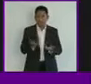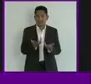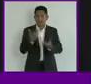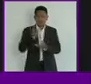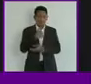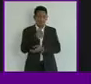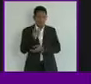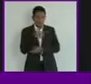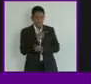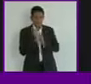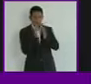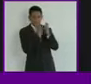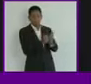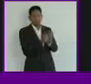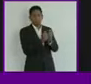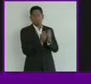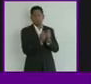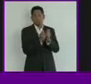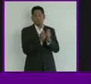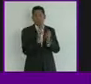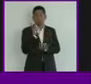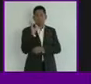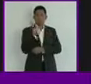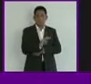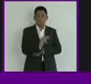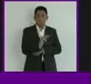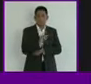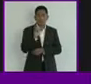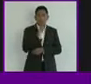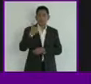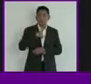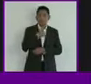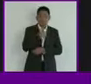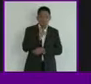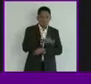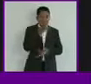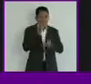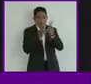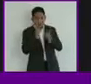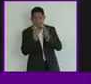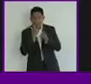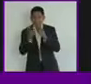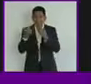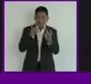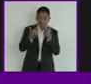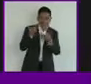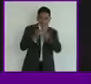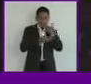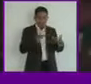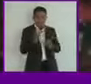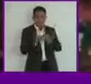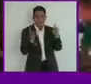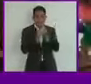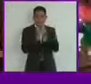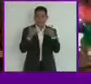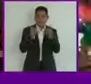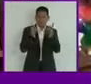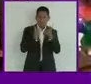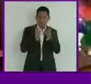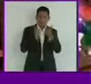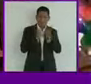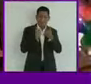de lo que van generando y la responsabilidad. Yo siempre cuando me dirijo a jóvenes, a personas jóvenes, les digo, usen redes, para eso son,